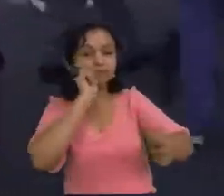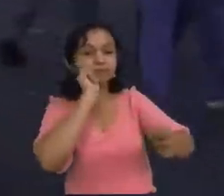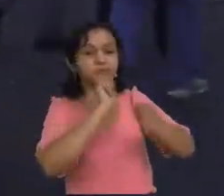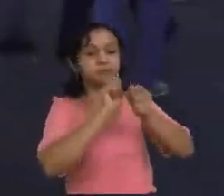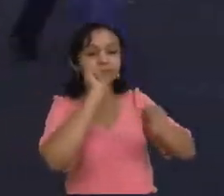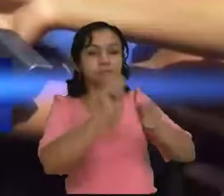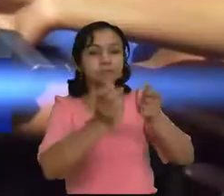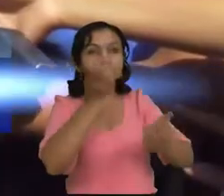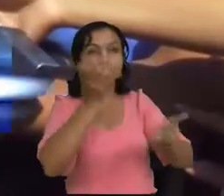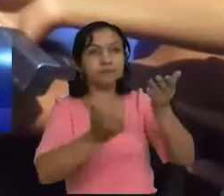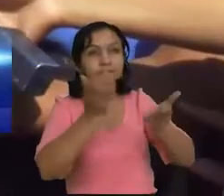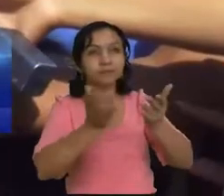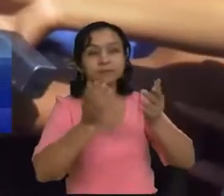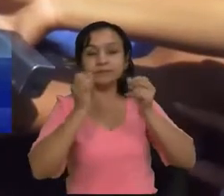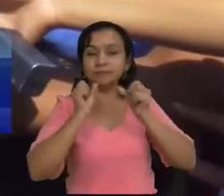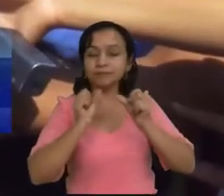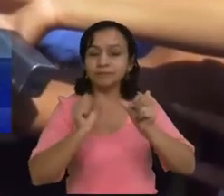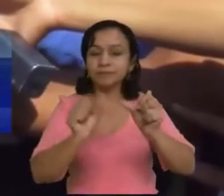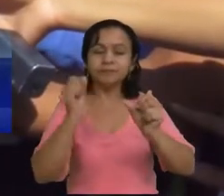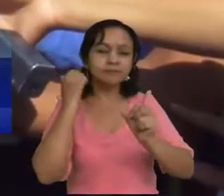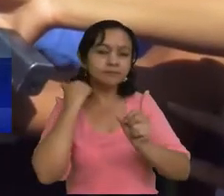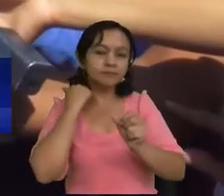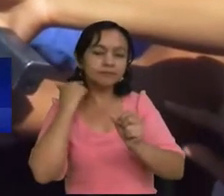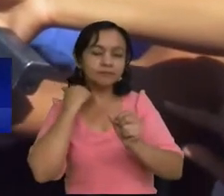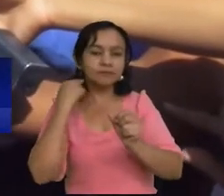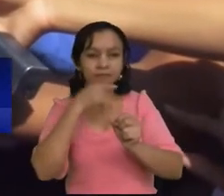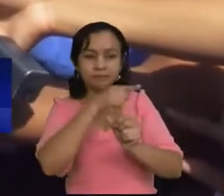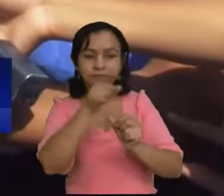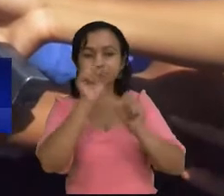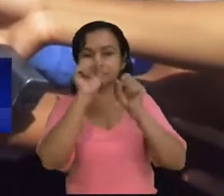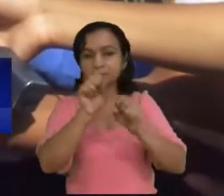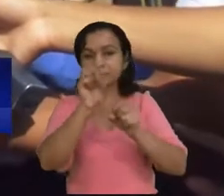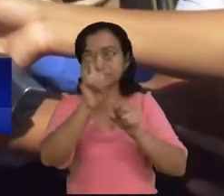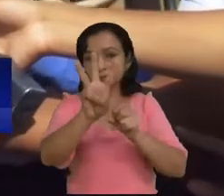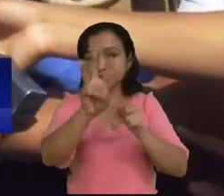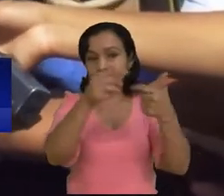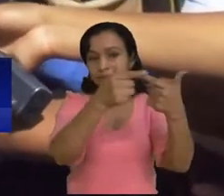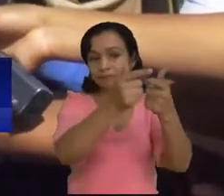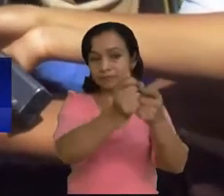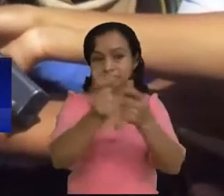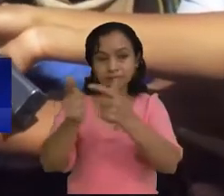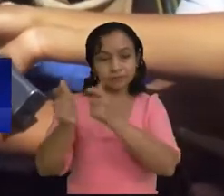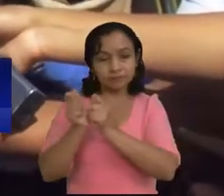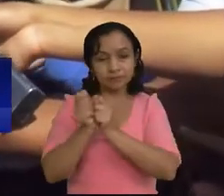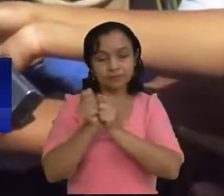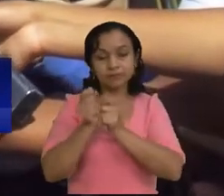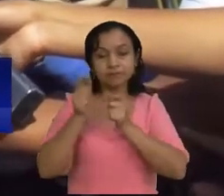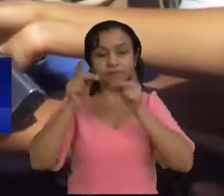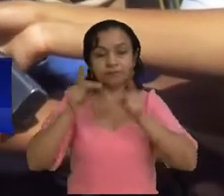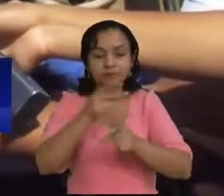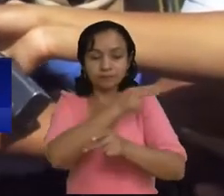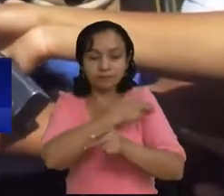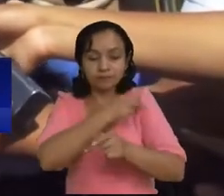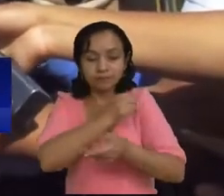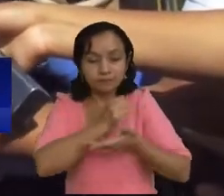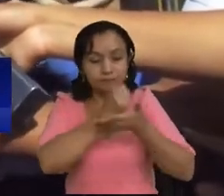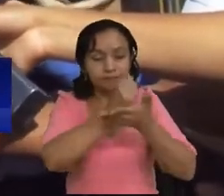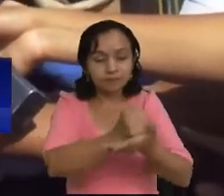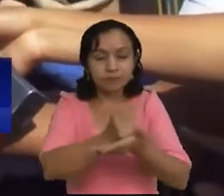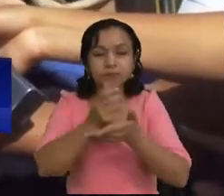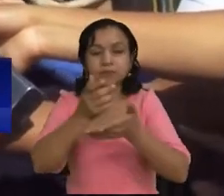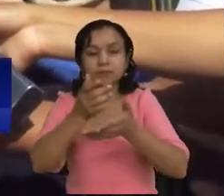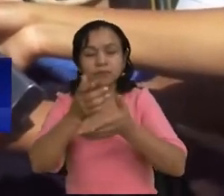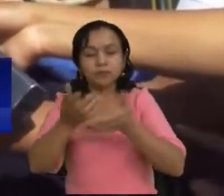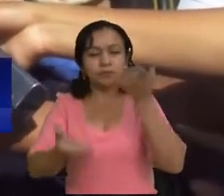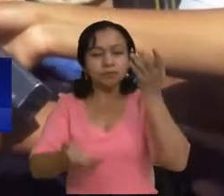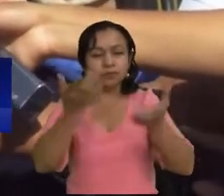Lo hacemos de forma permanente. Ellos cuentan ahí con 3 brigadas, una brigada de primeros auxilios, otra evacuación y otra extinción.